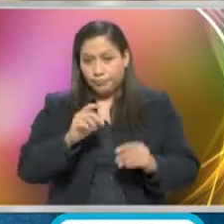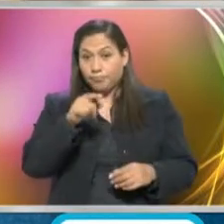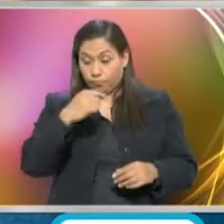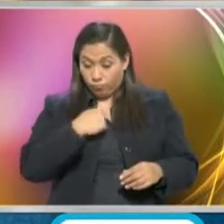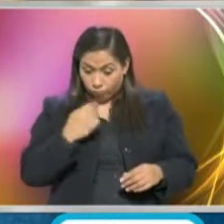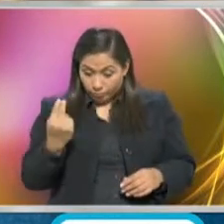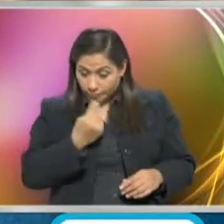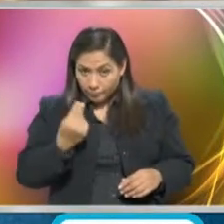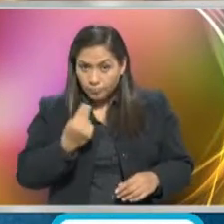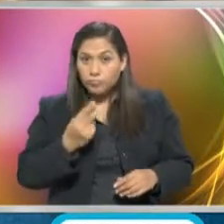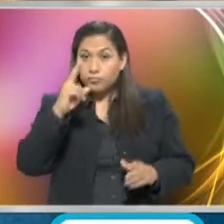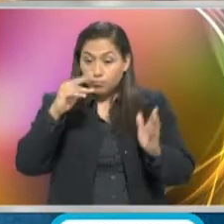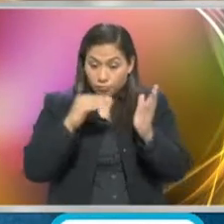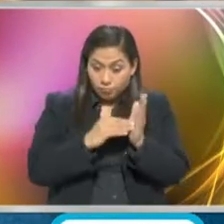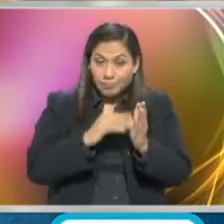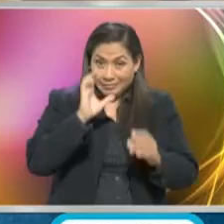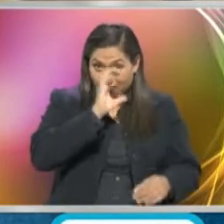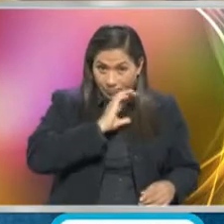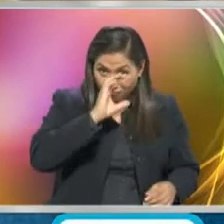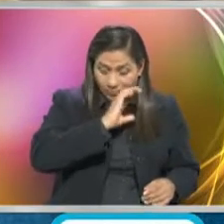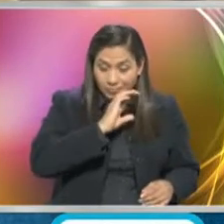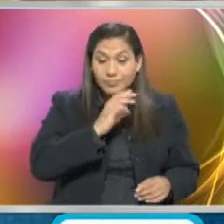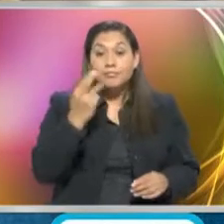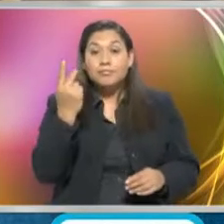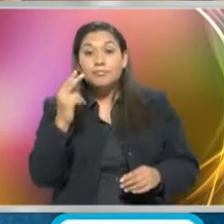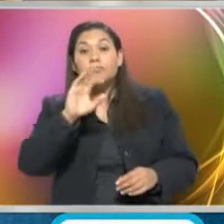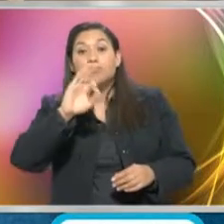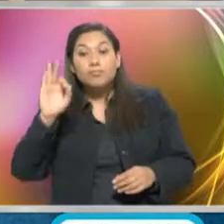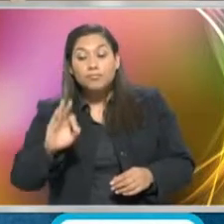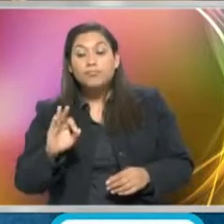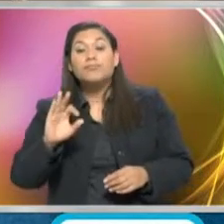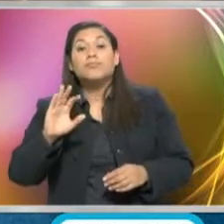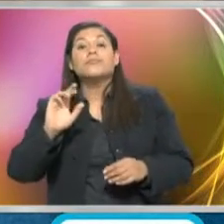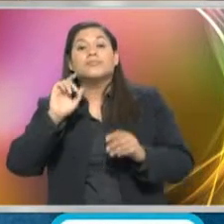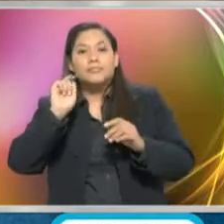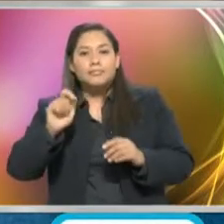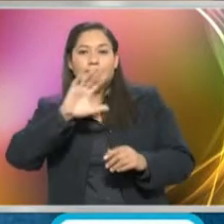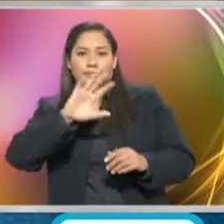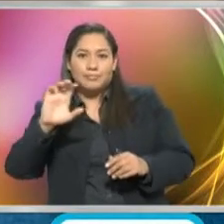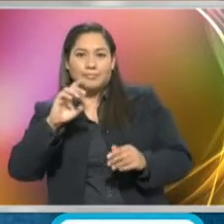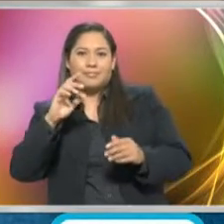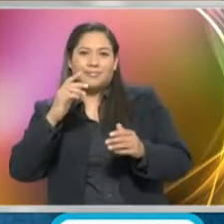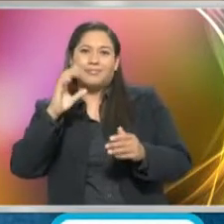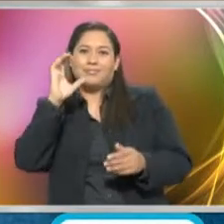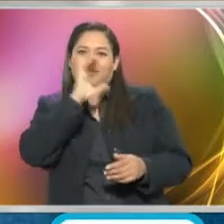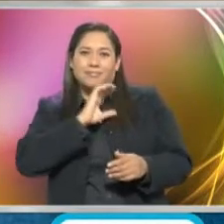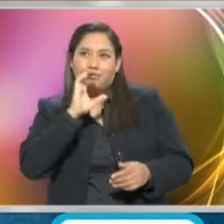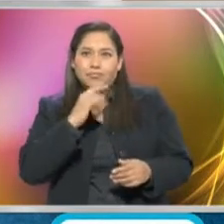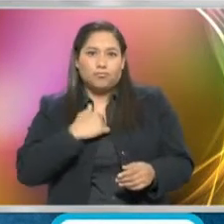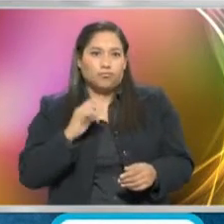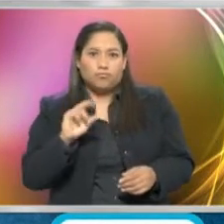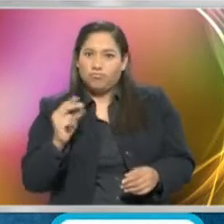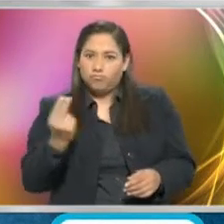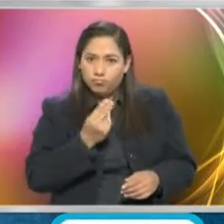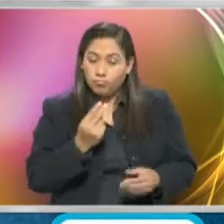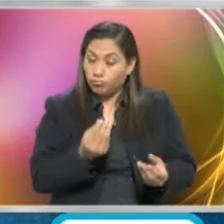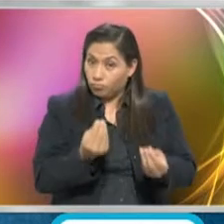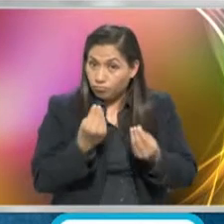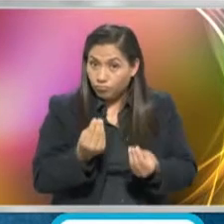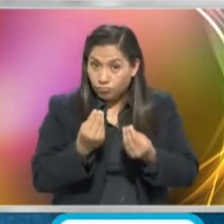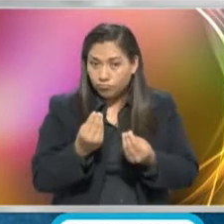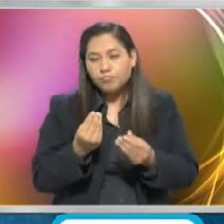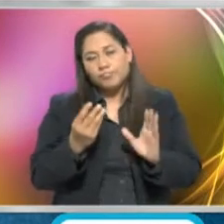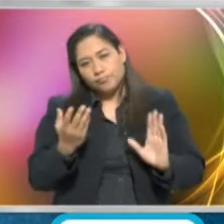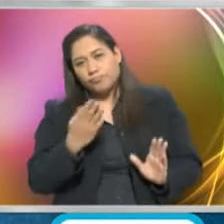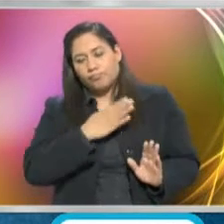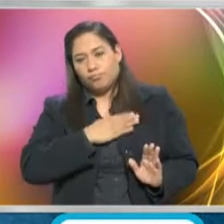yo necesito 2,000 calorías, el 25% serían 500 calorías. Entonces, no necesito mucho,